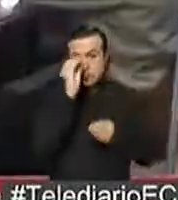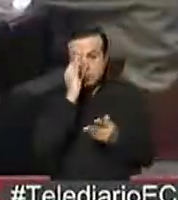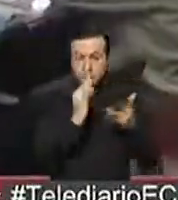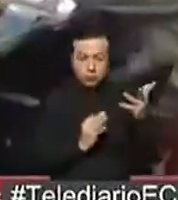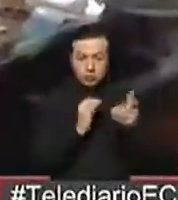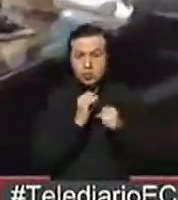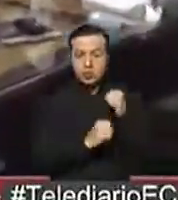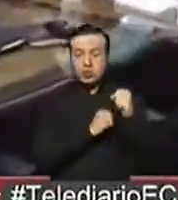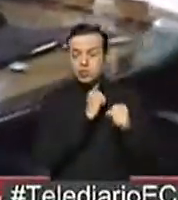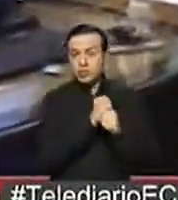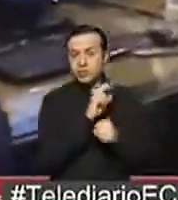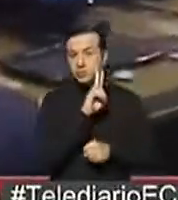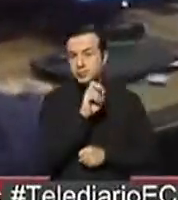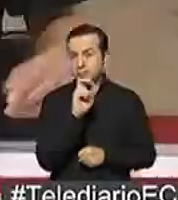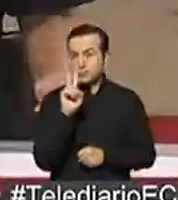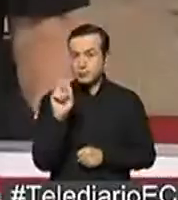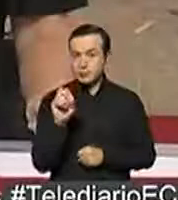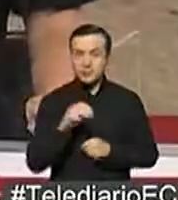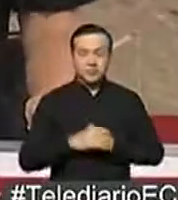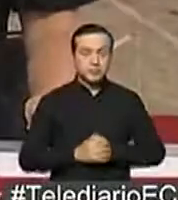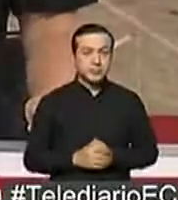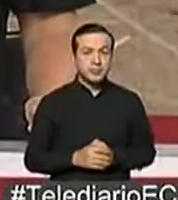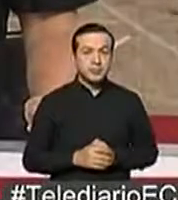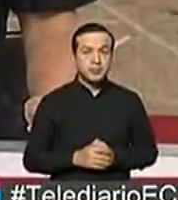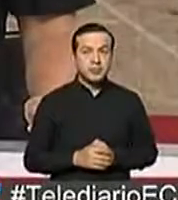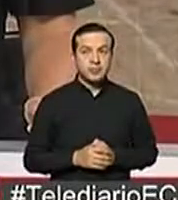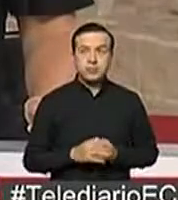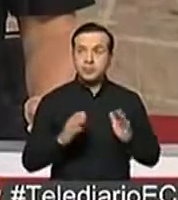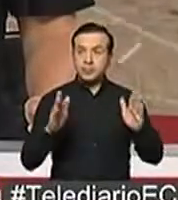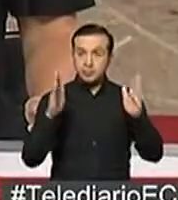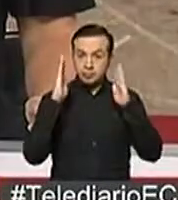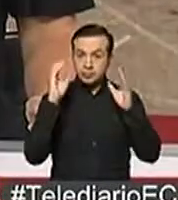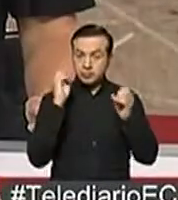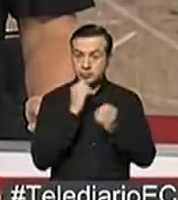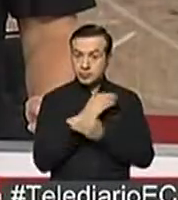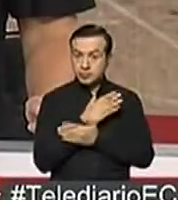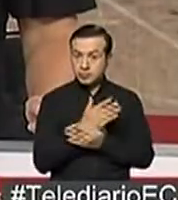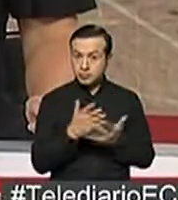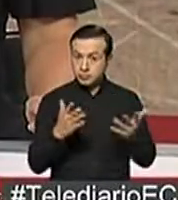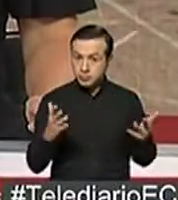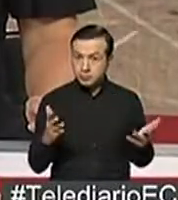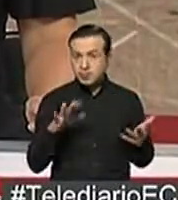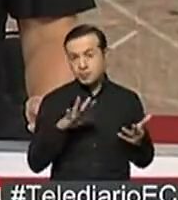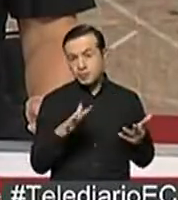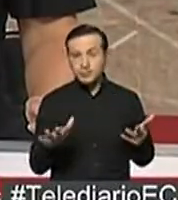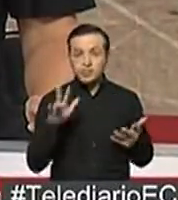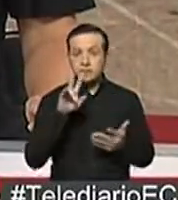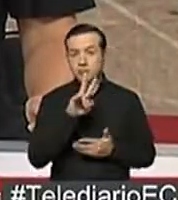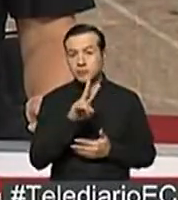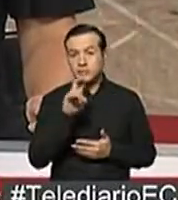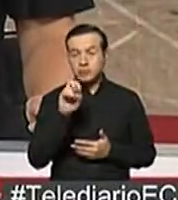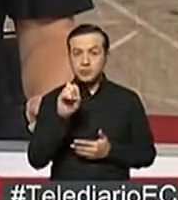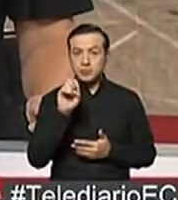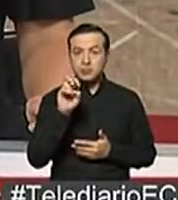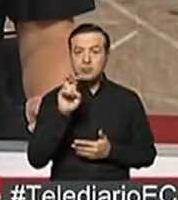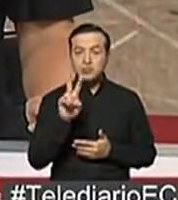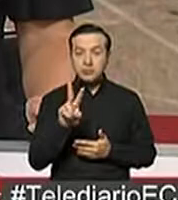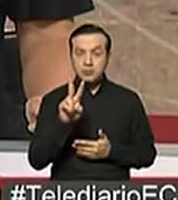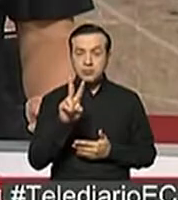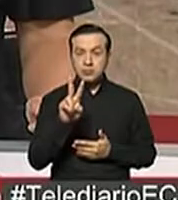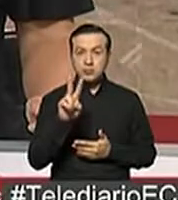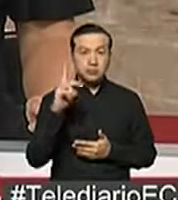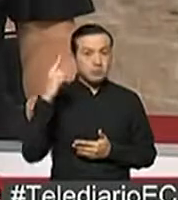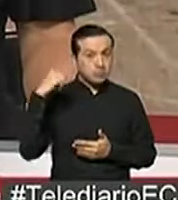2020. Ronito Apanta, Medios Públicos. Presta atención a la siguiente información, y es que alrededor de 212 millones de dólares